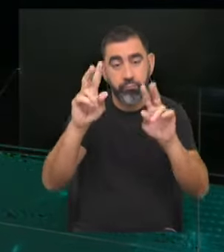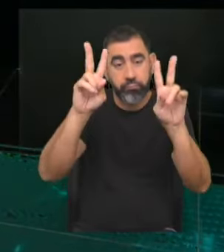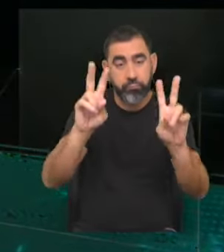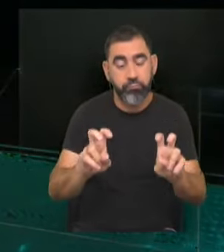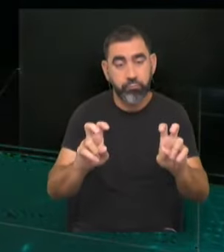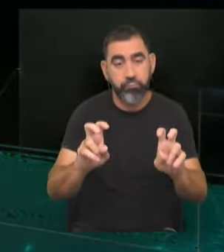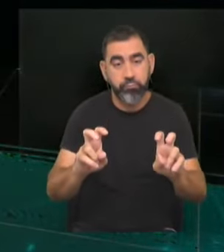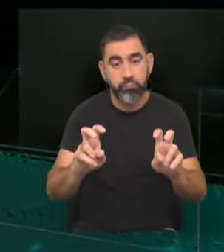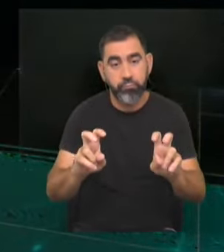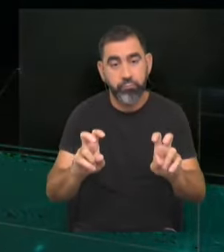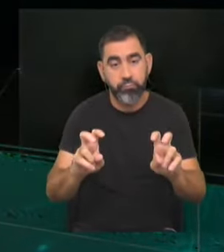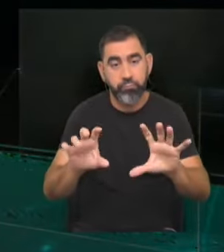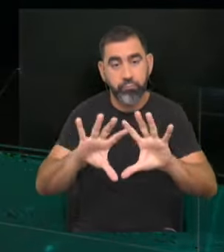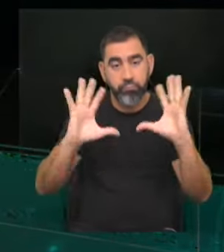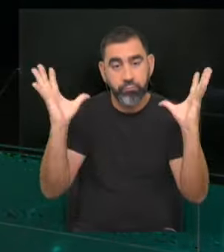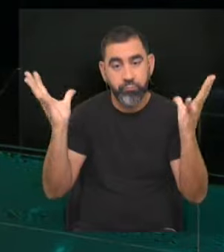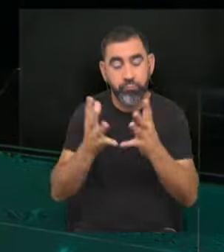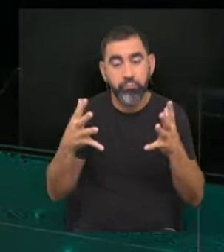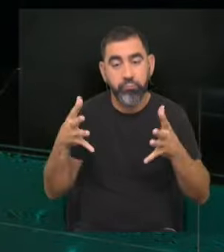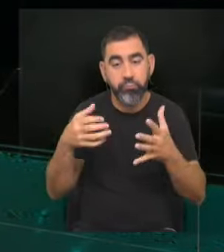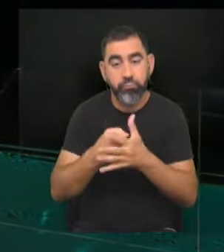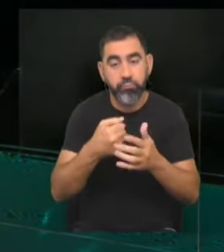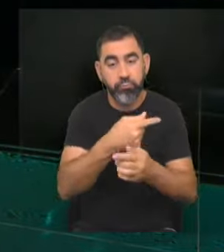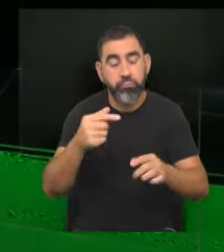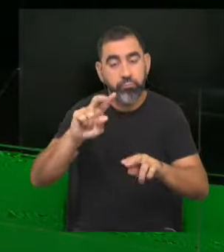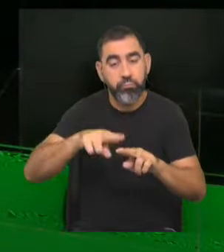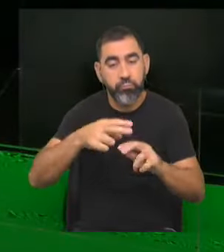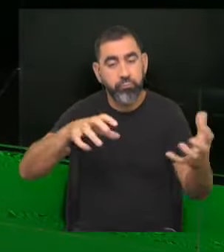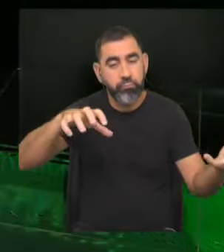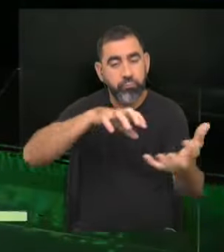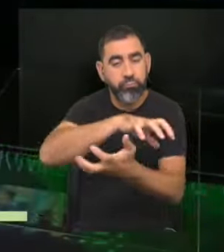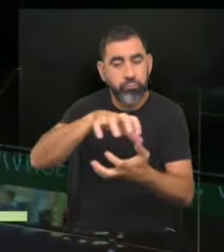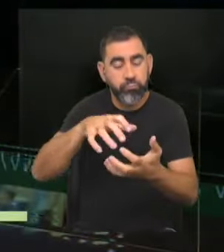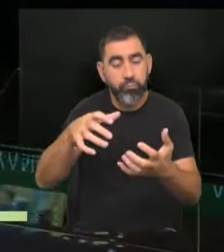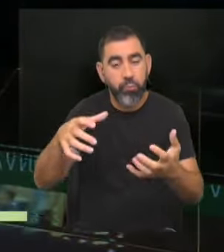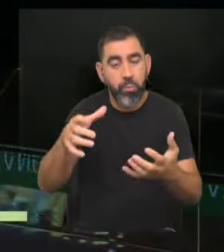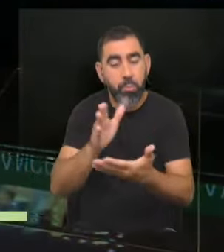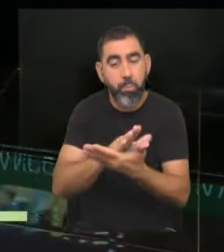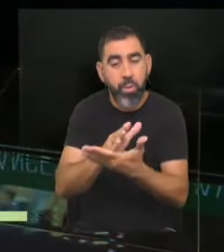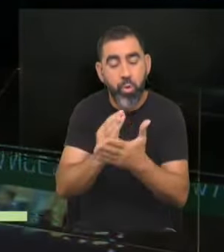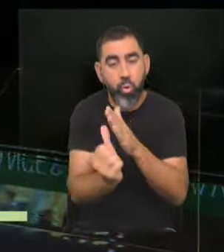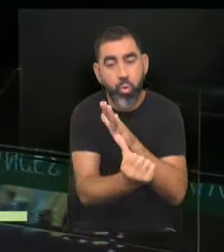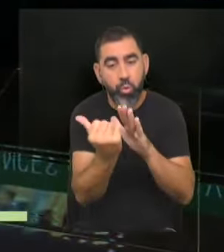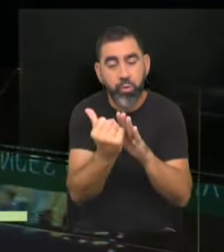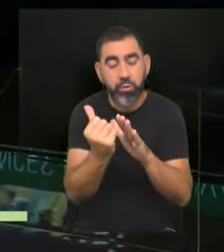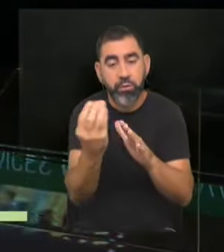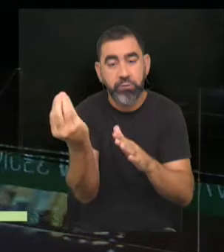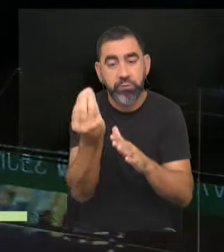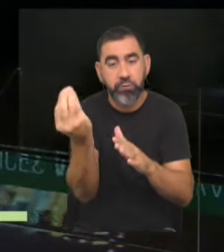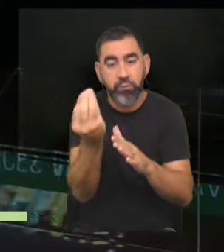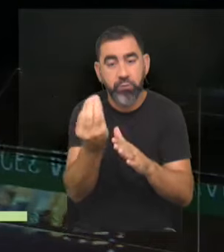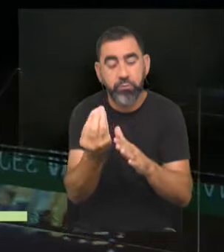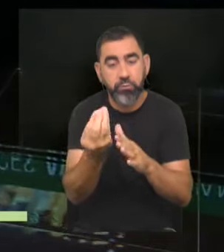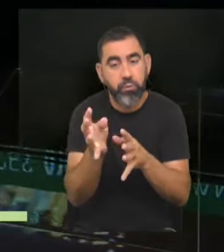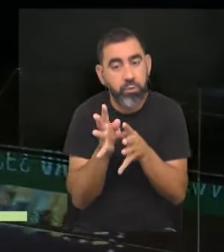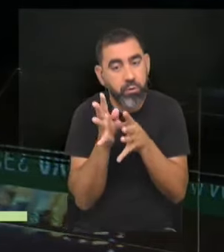acudió eh al mundo este fin de semana porque un nuevo cap título del conflicto de medio oriente se registró el pasado sábado comenzó